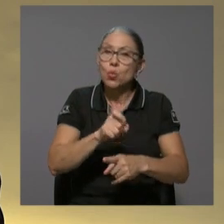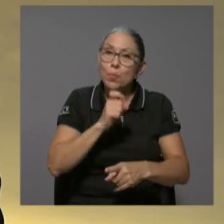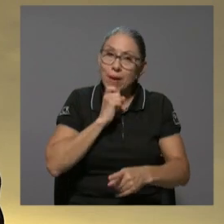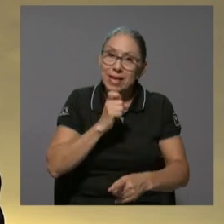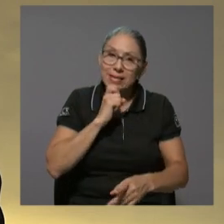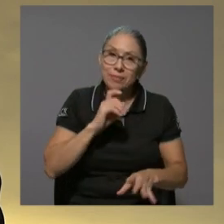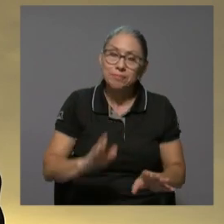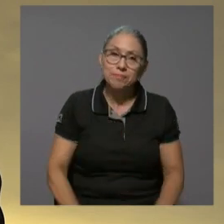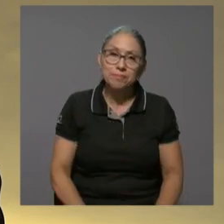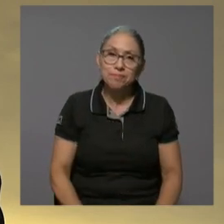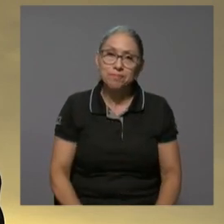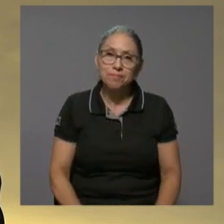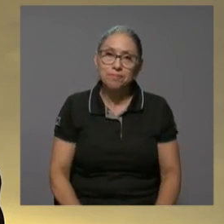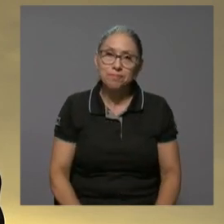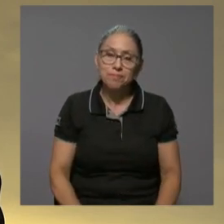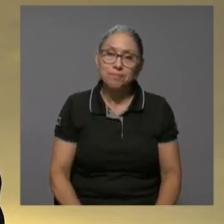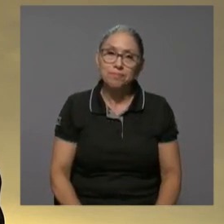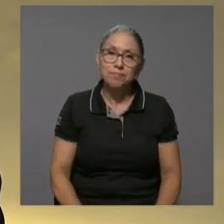nuevo,